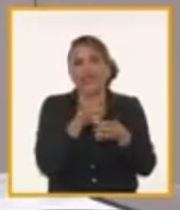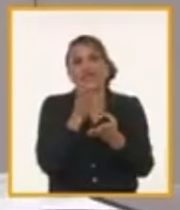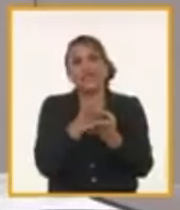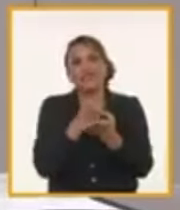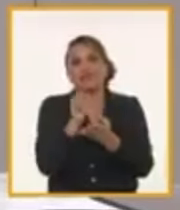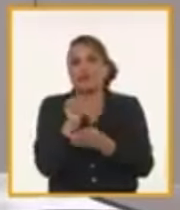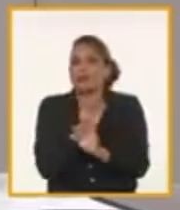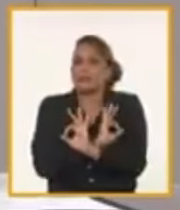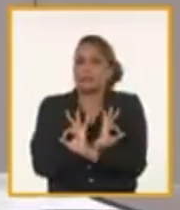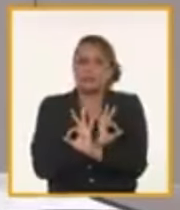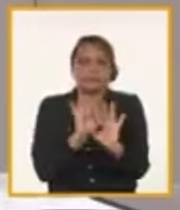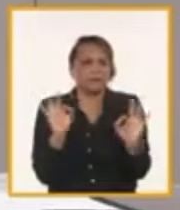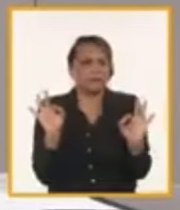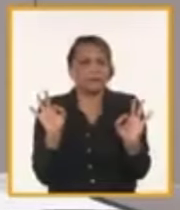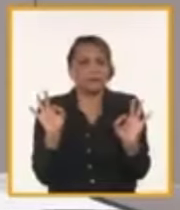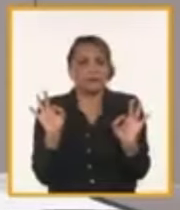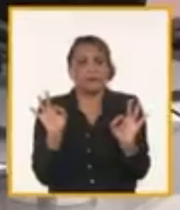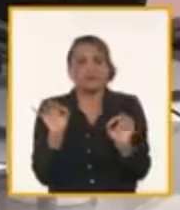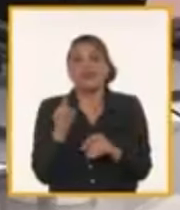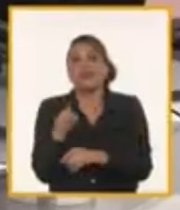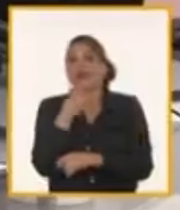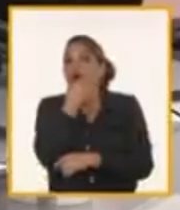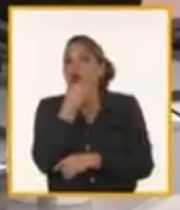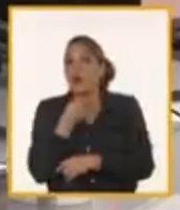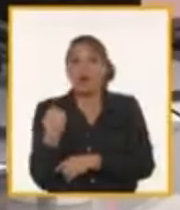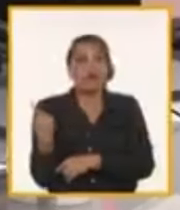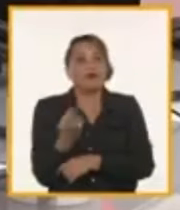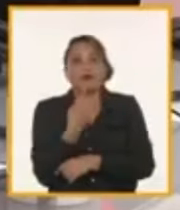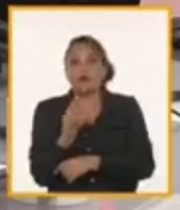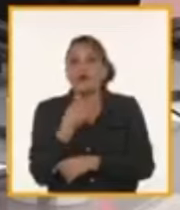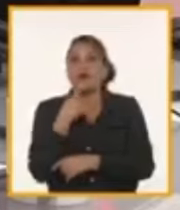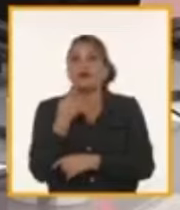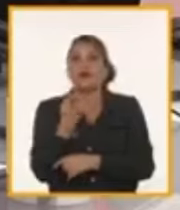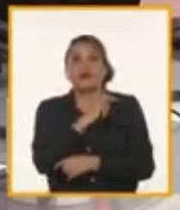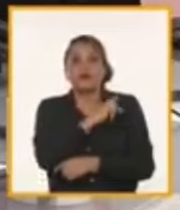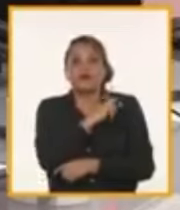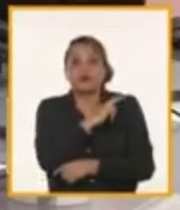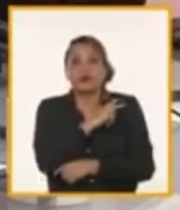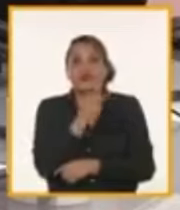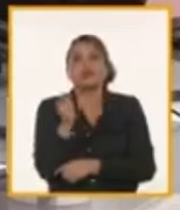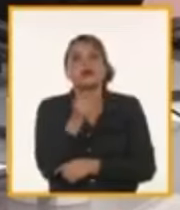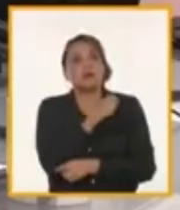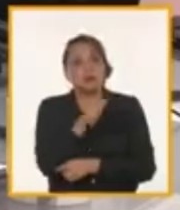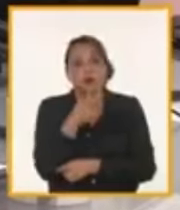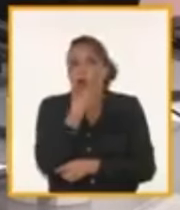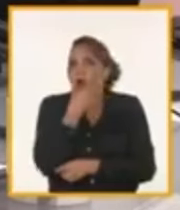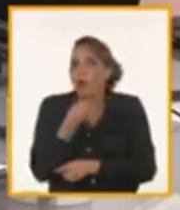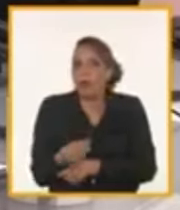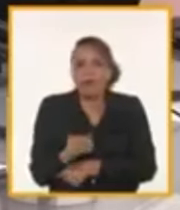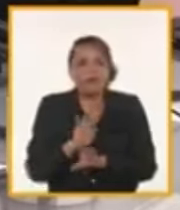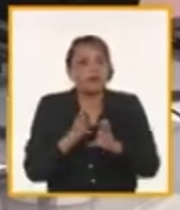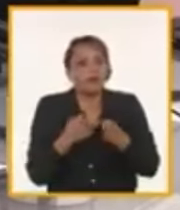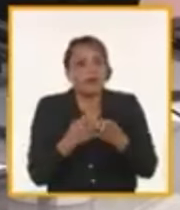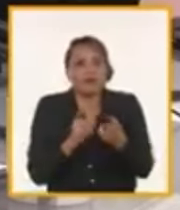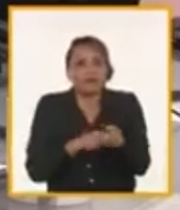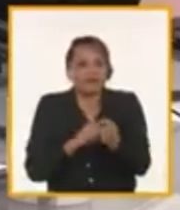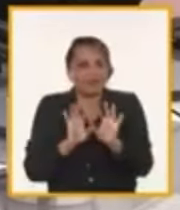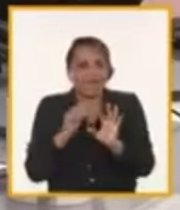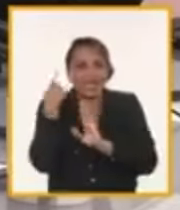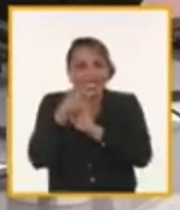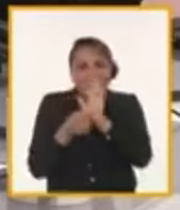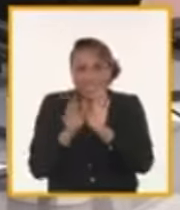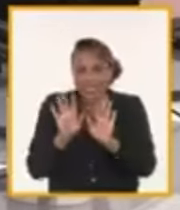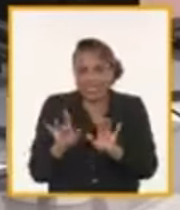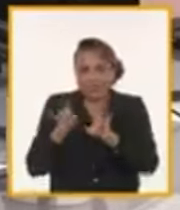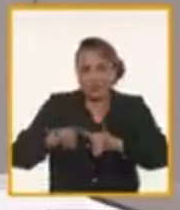son excelentes rectores jóvenes varios de caros son jóvenes parora